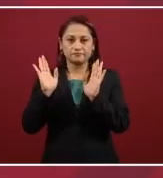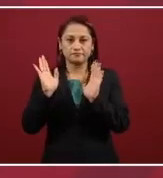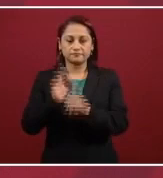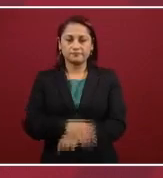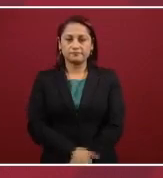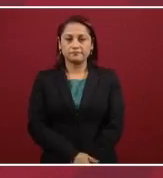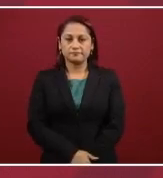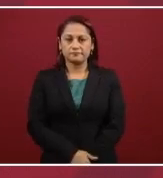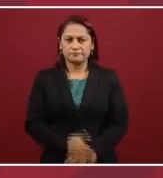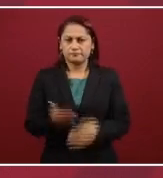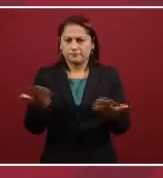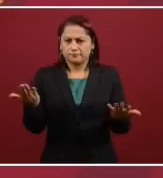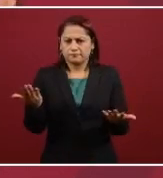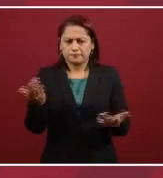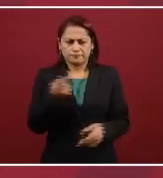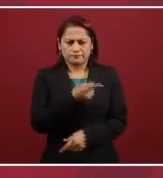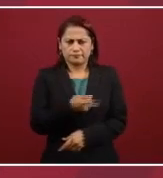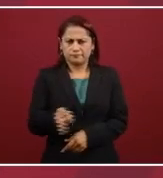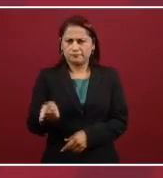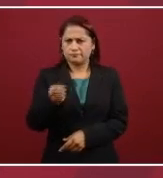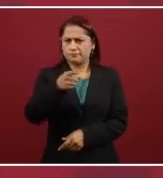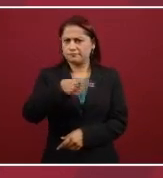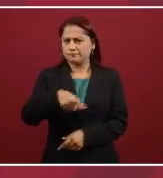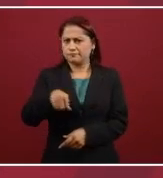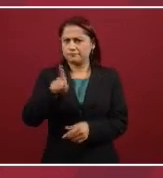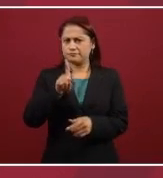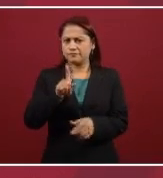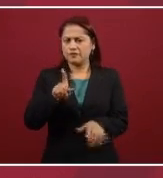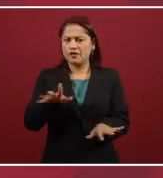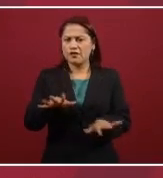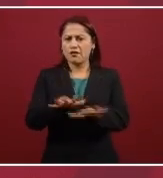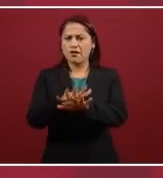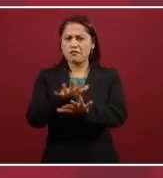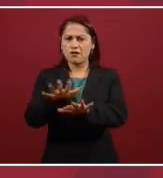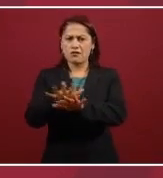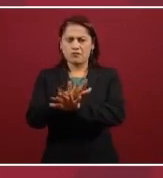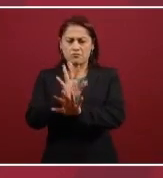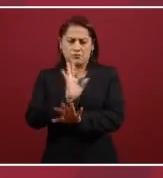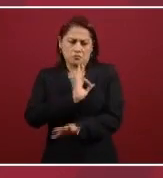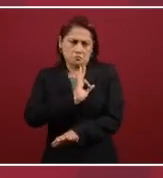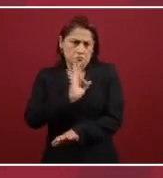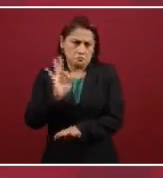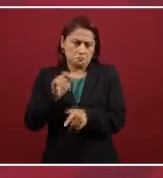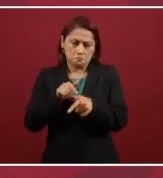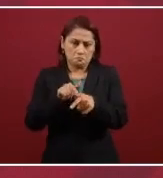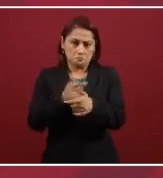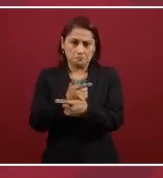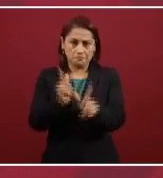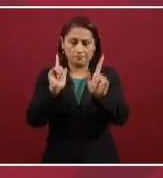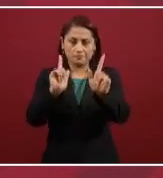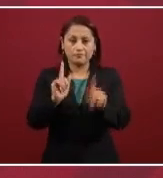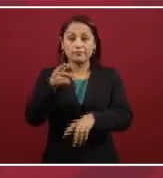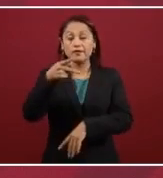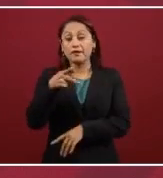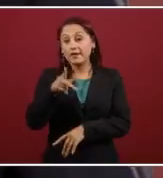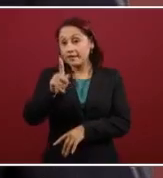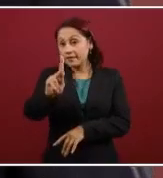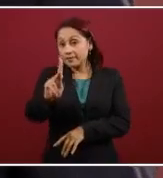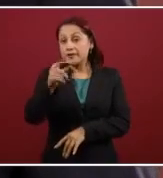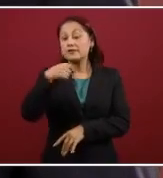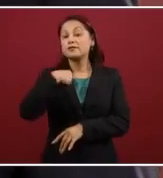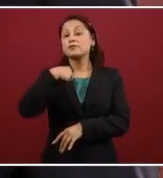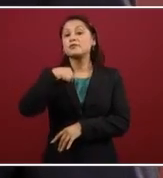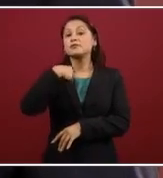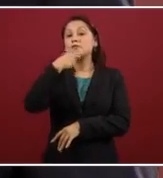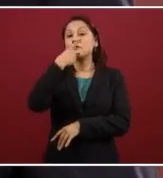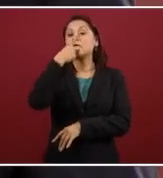y pueden seguirse dando cambios. Lo que sí quiero dejar en claro es que no se va a